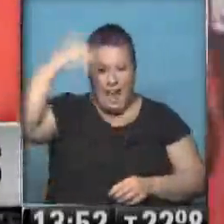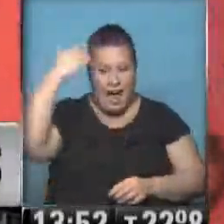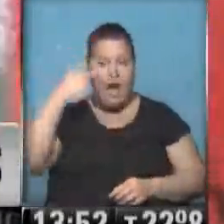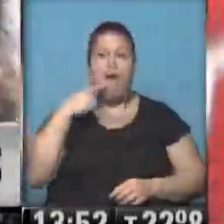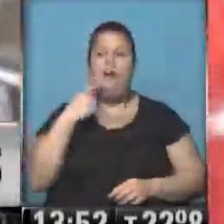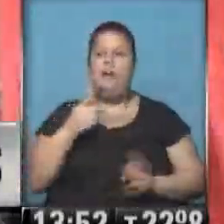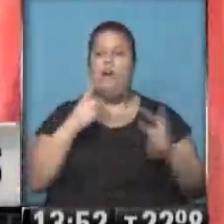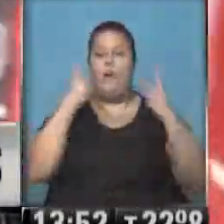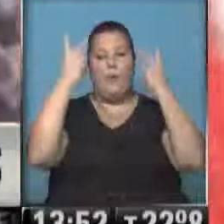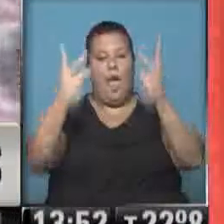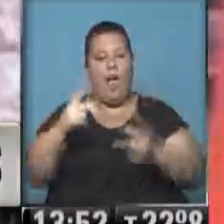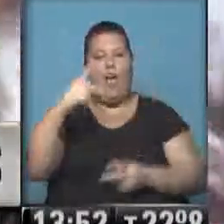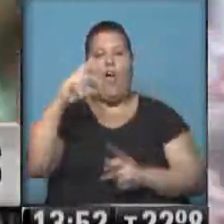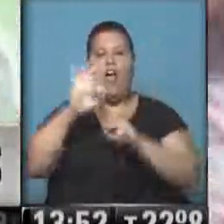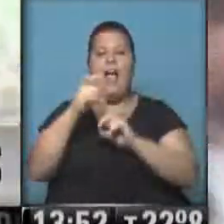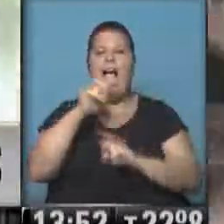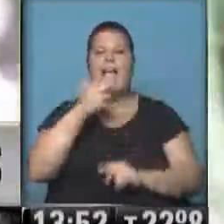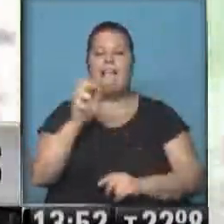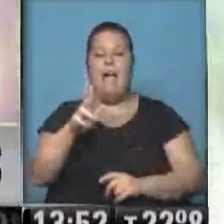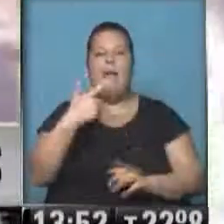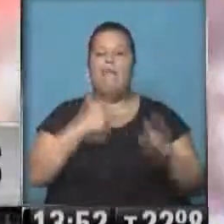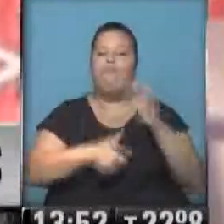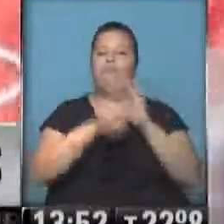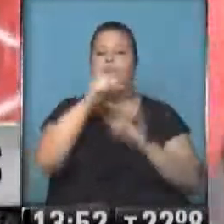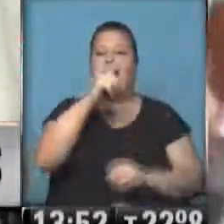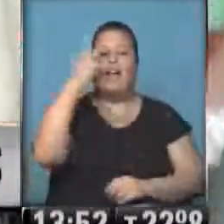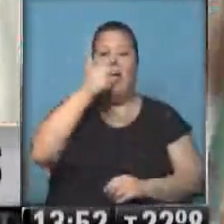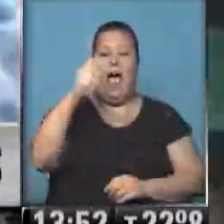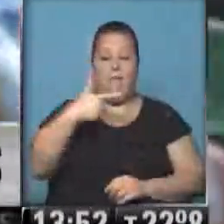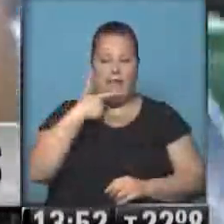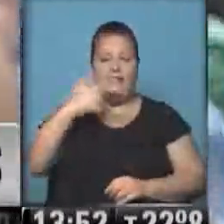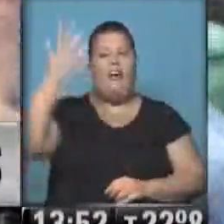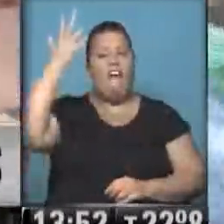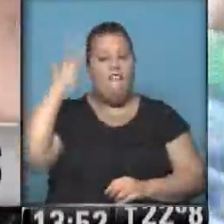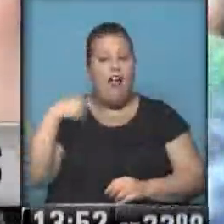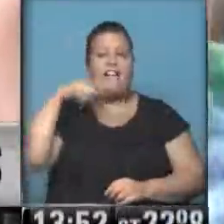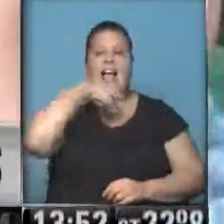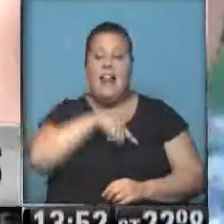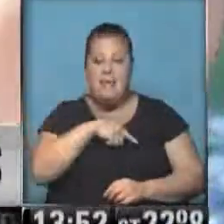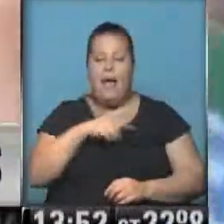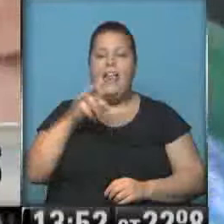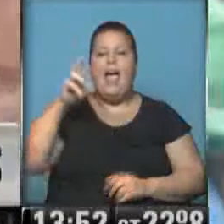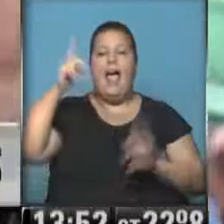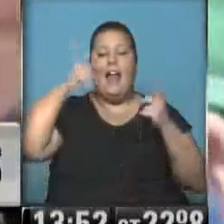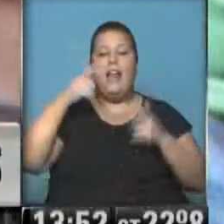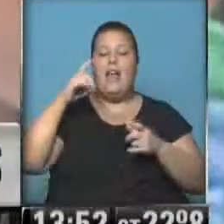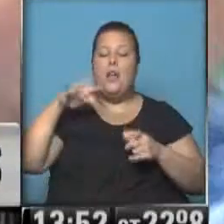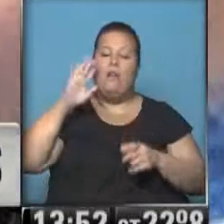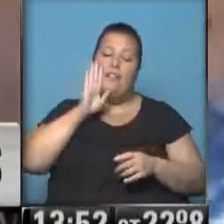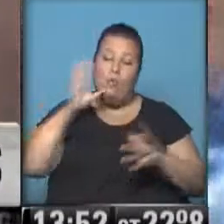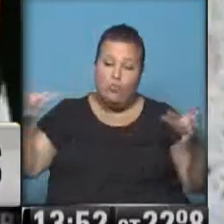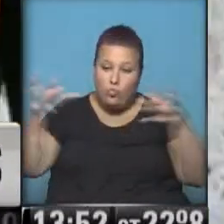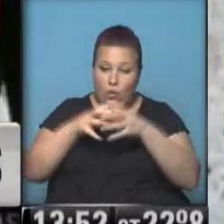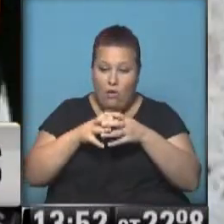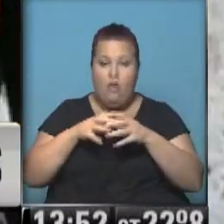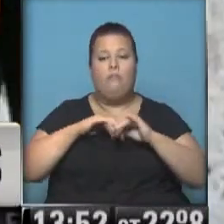Abbas viajó a Qatar para reunirse con el líder político de Hamás. Francia, Alemania y Reino Unido, avalados por Estados Unidos,